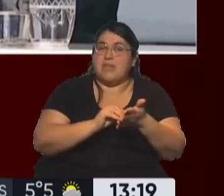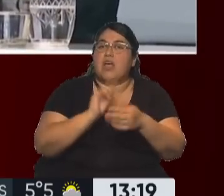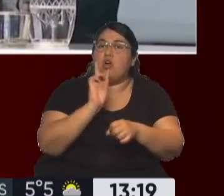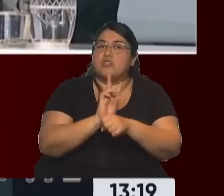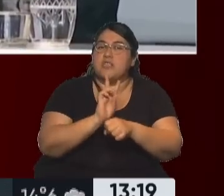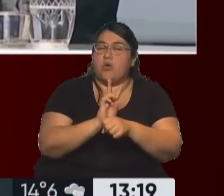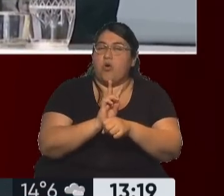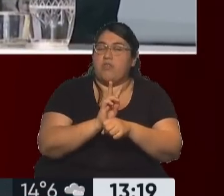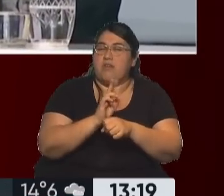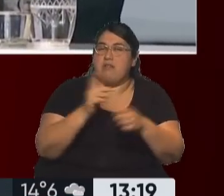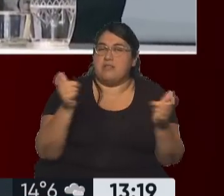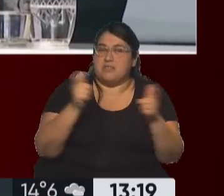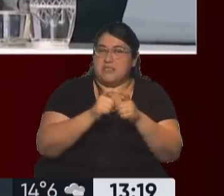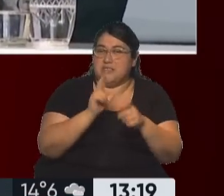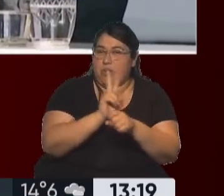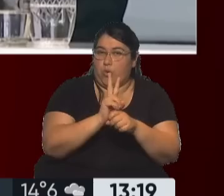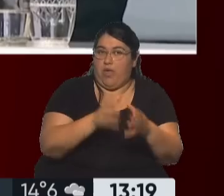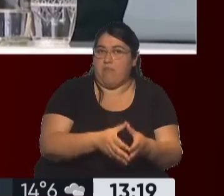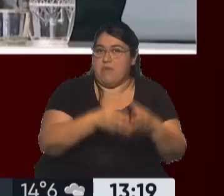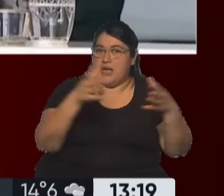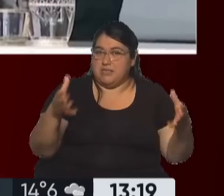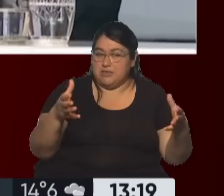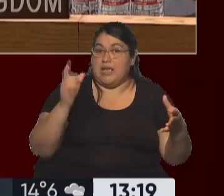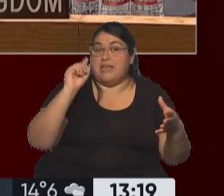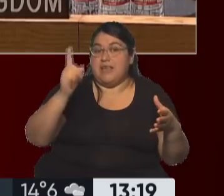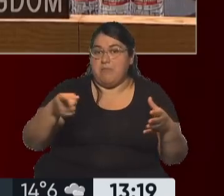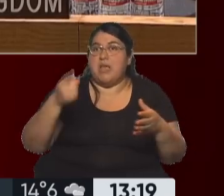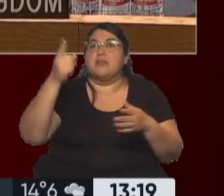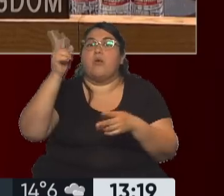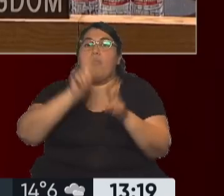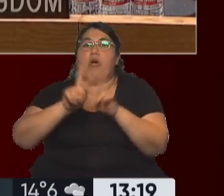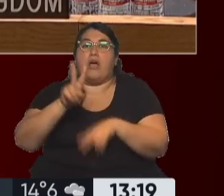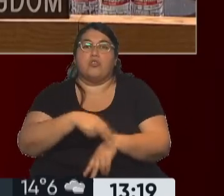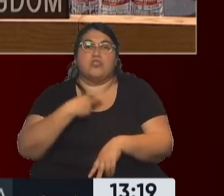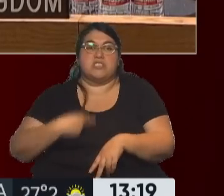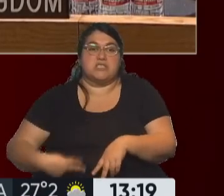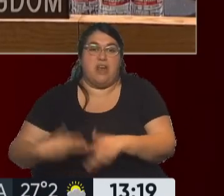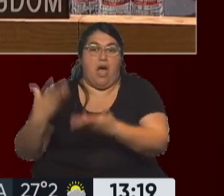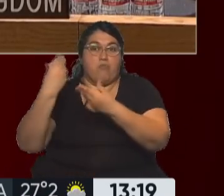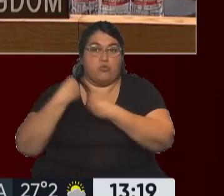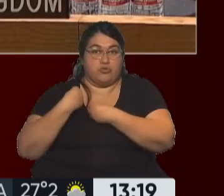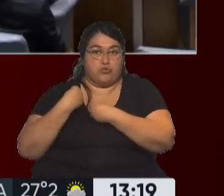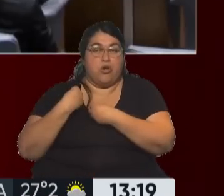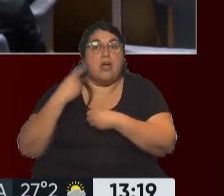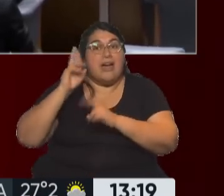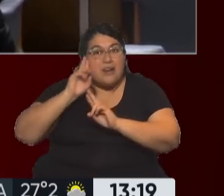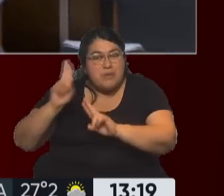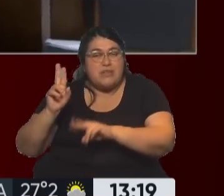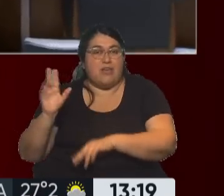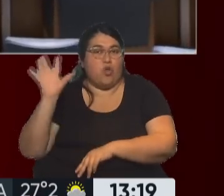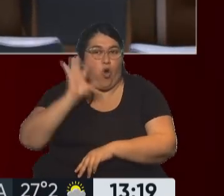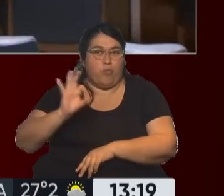sino también a la posición explícita de China, ¿no?, a un posible apoyo a la postura de Brasil. Hay que entender entonces que Brasil no